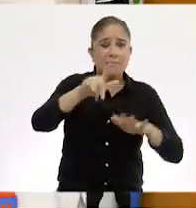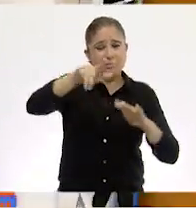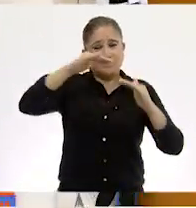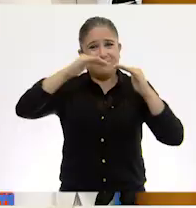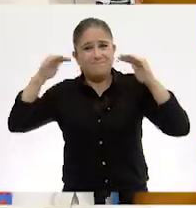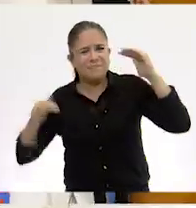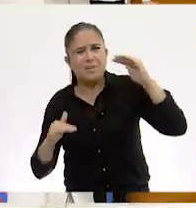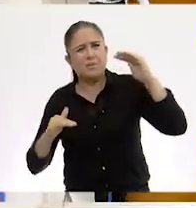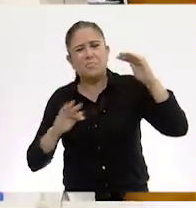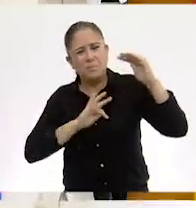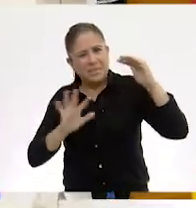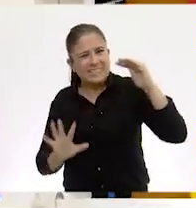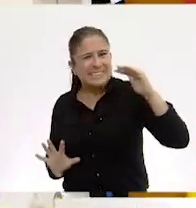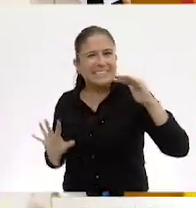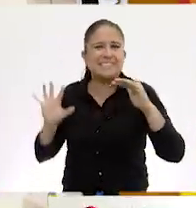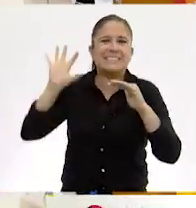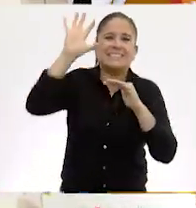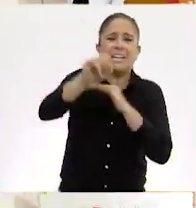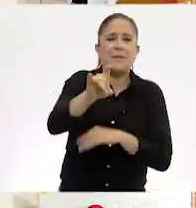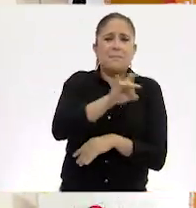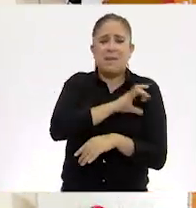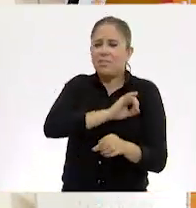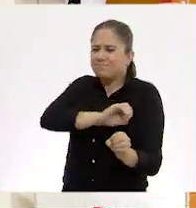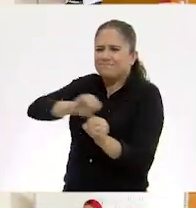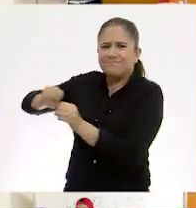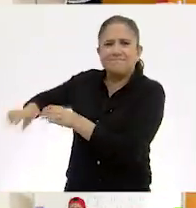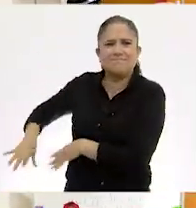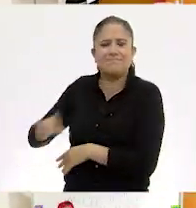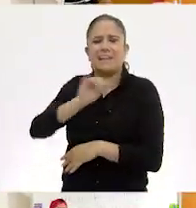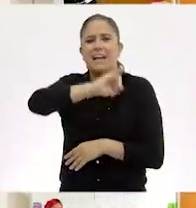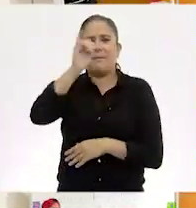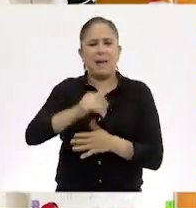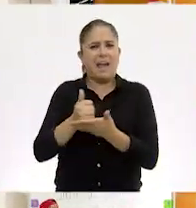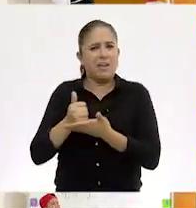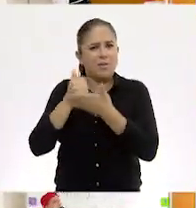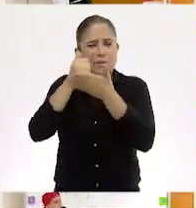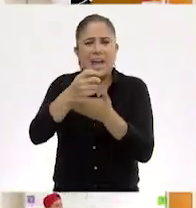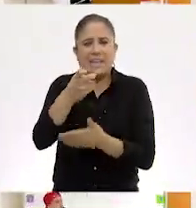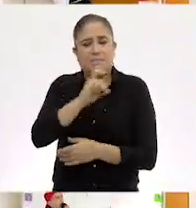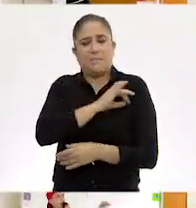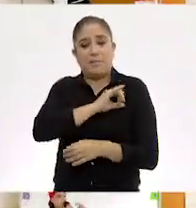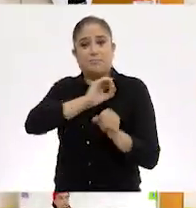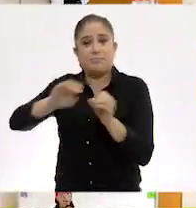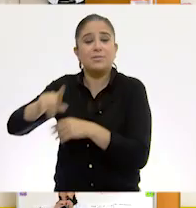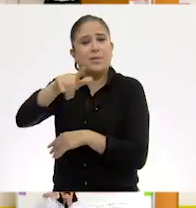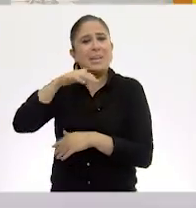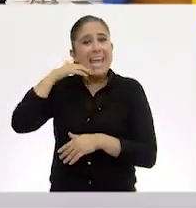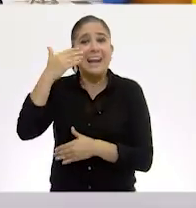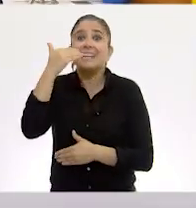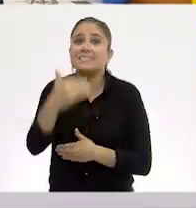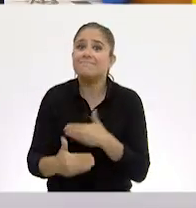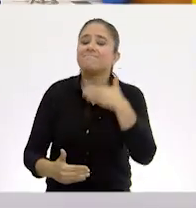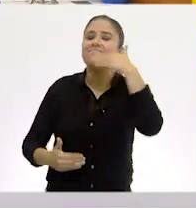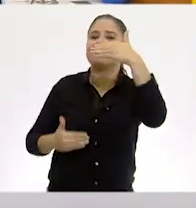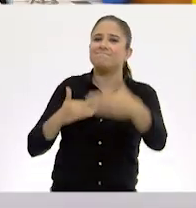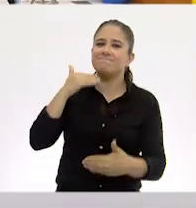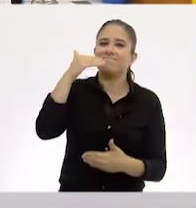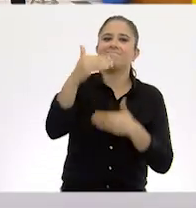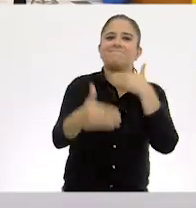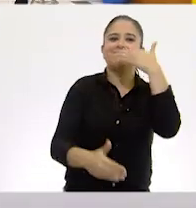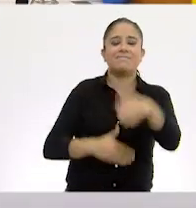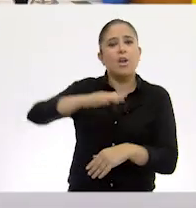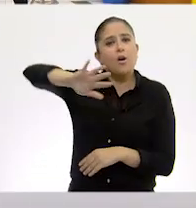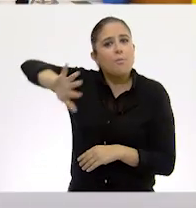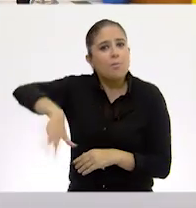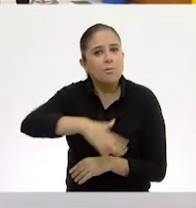puedes alcanzar. Deja atrás el miedo, ese no te ayudará. Solo lo hacen tus acciones si es que quieres progresar. Ve a buscar tus sueños, solo